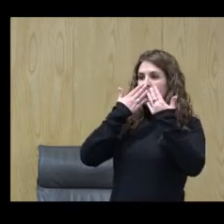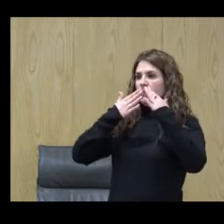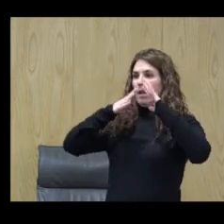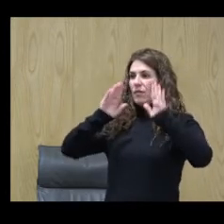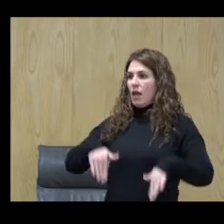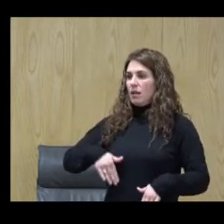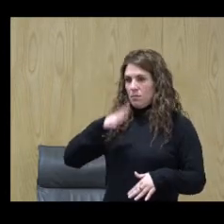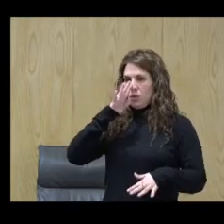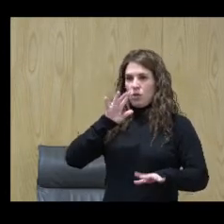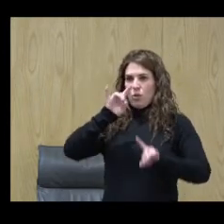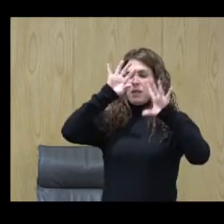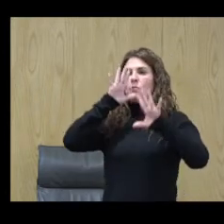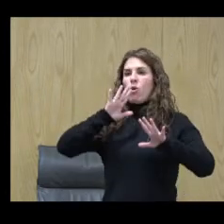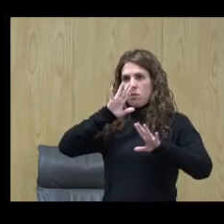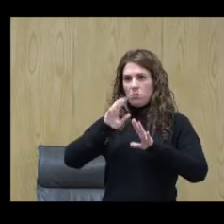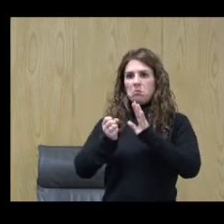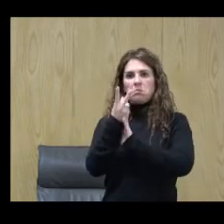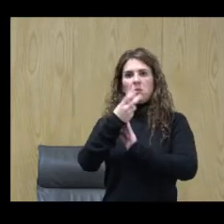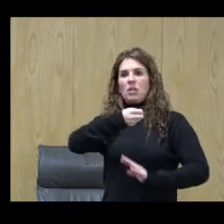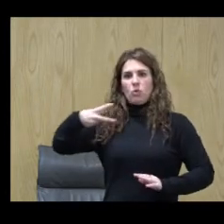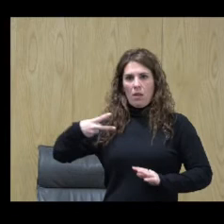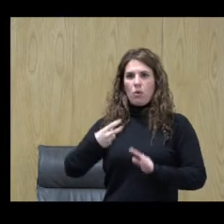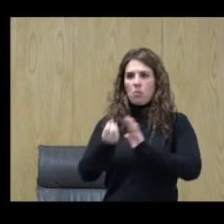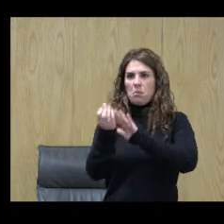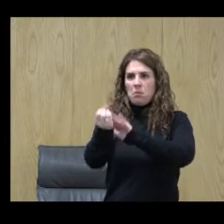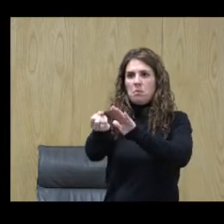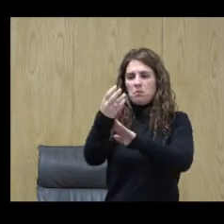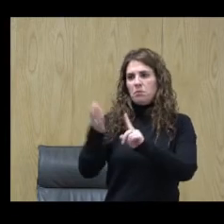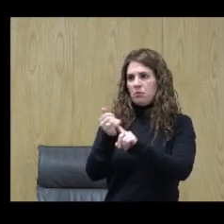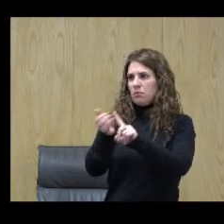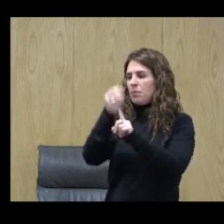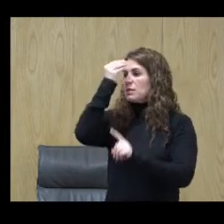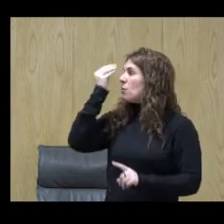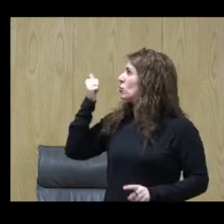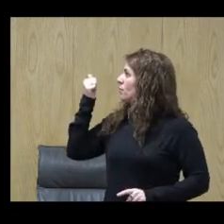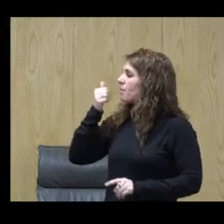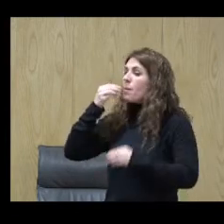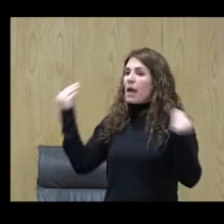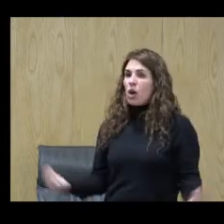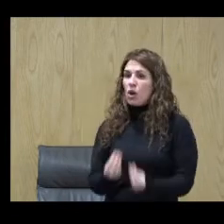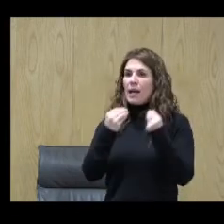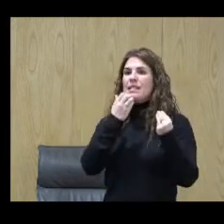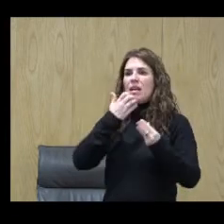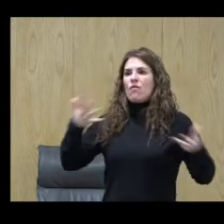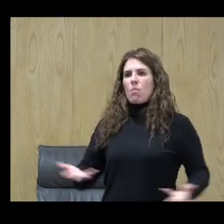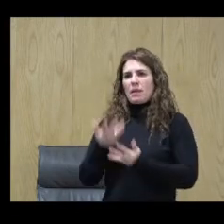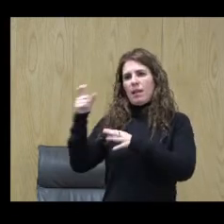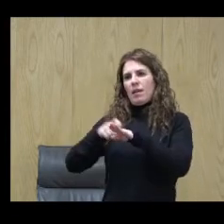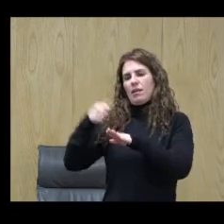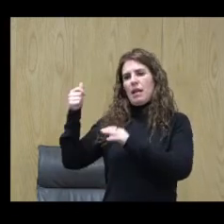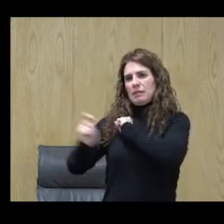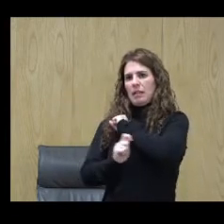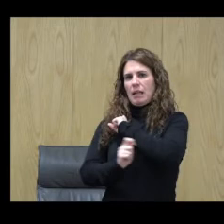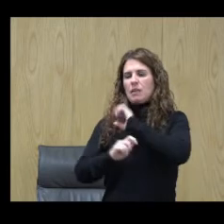Las personas con discapacidad tienen además, creemos, un amplio margen de mejora si se fomentan este tipo de estrategias de manera